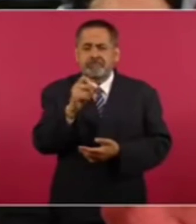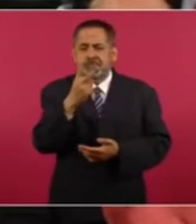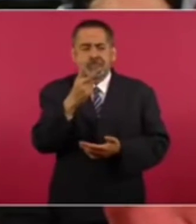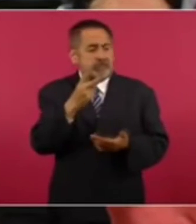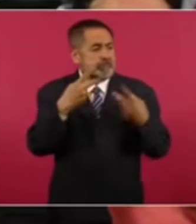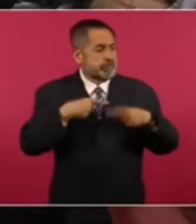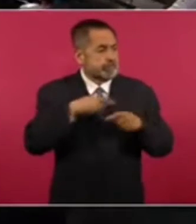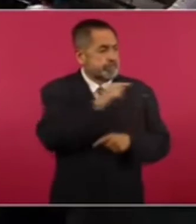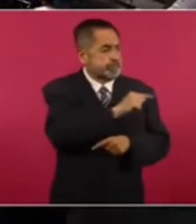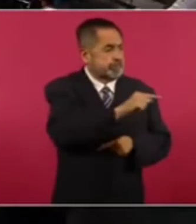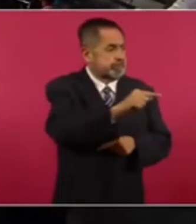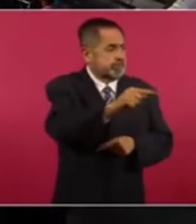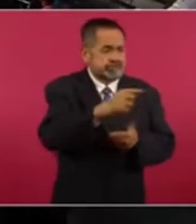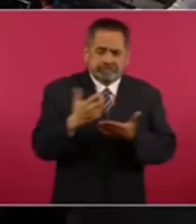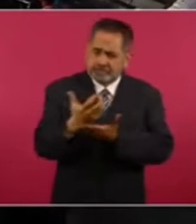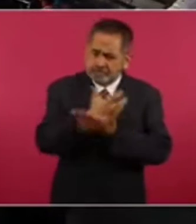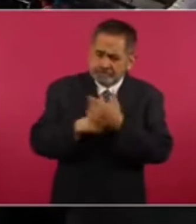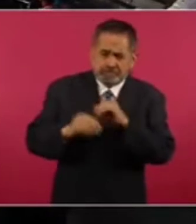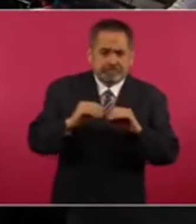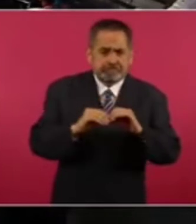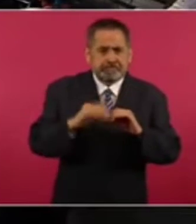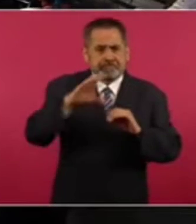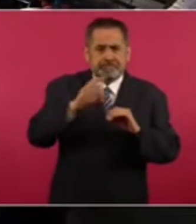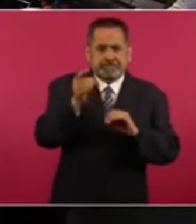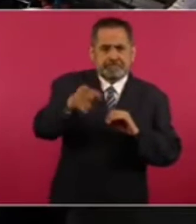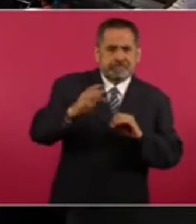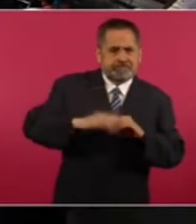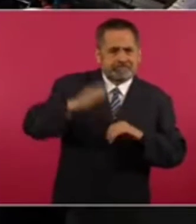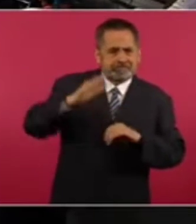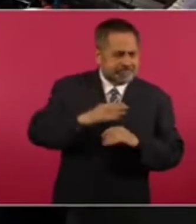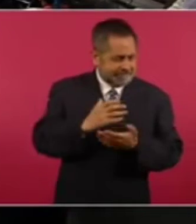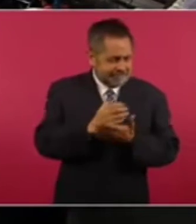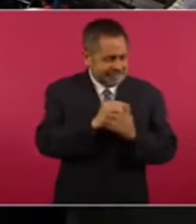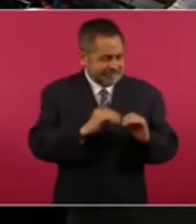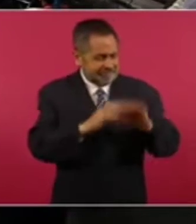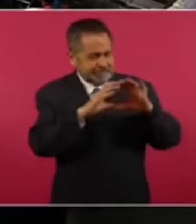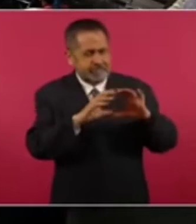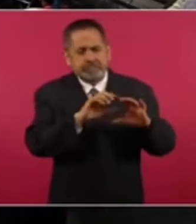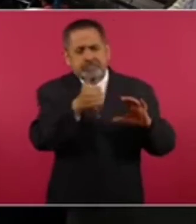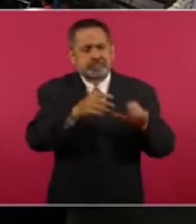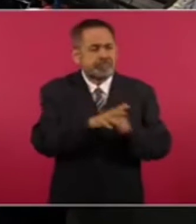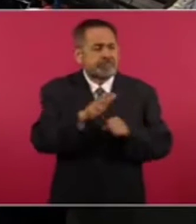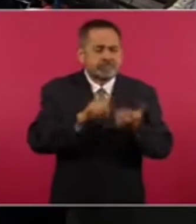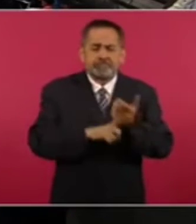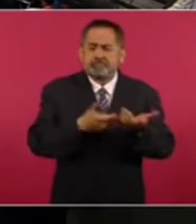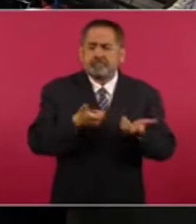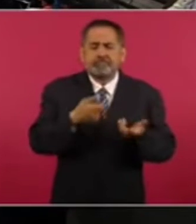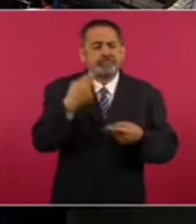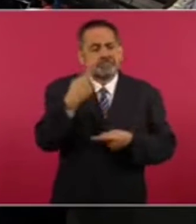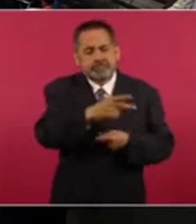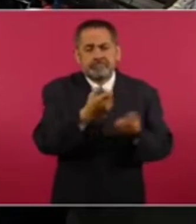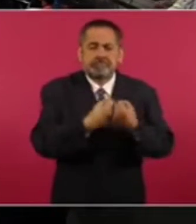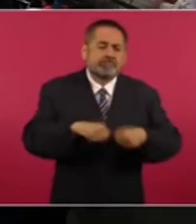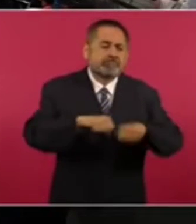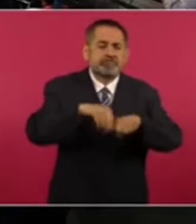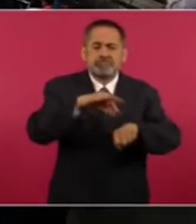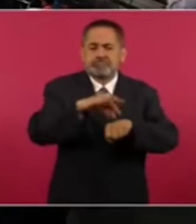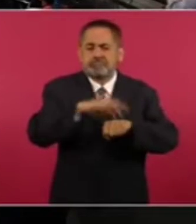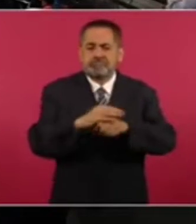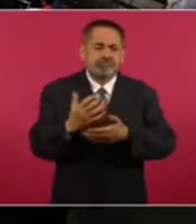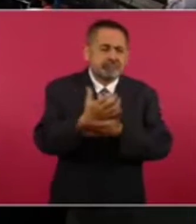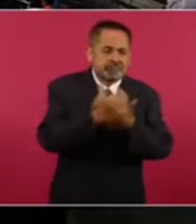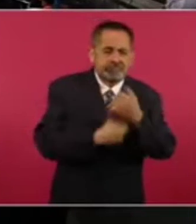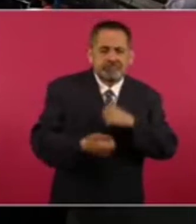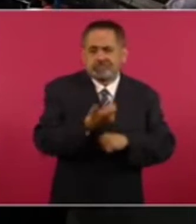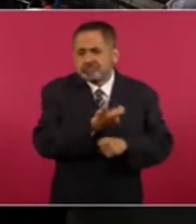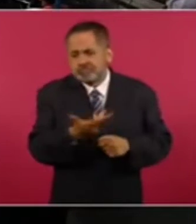usted en este instituto. Y además tienen otras prebendas con recursos públicos, seguros médicos,